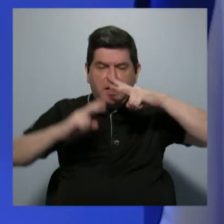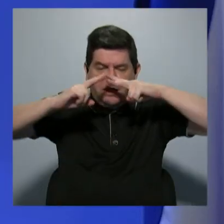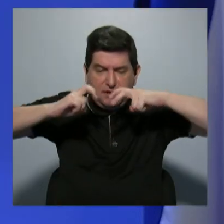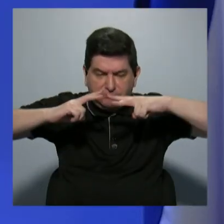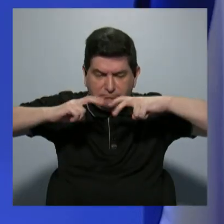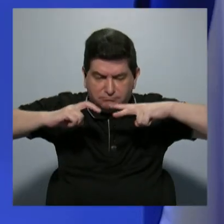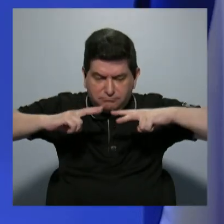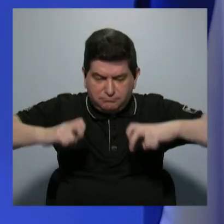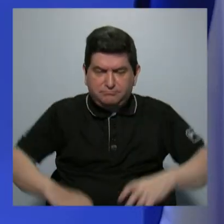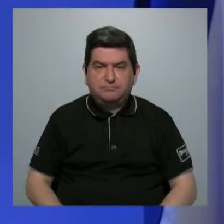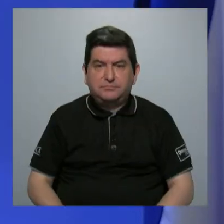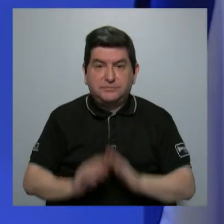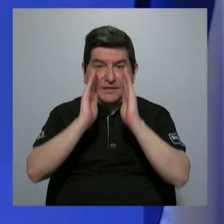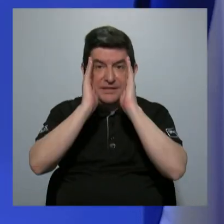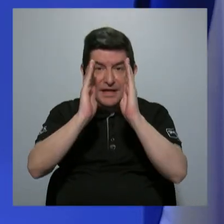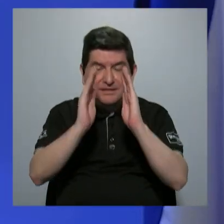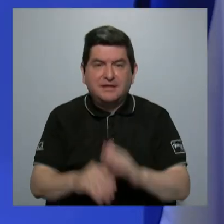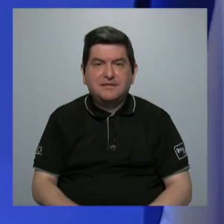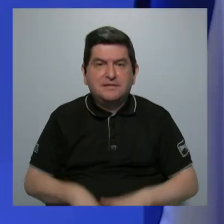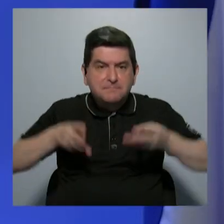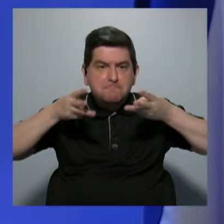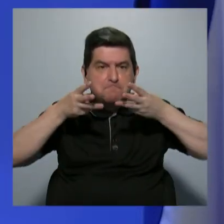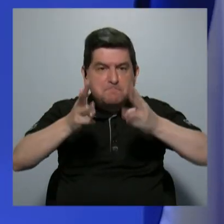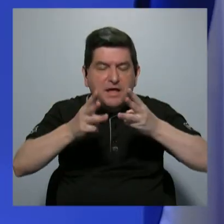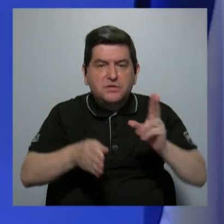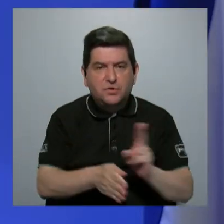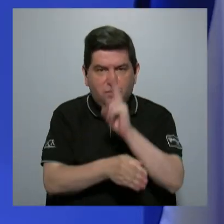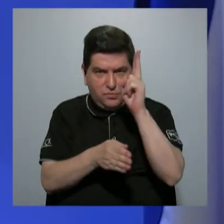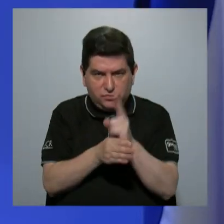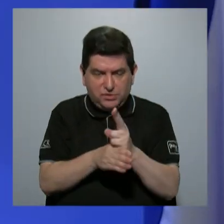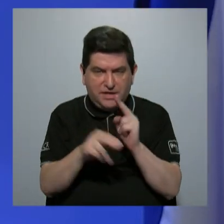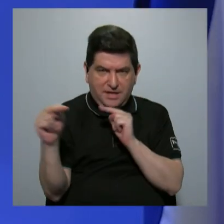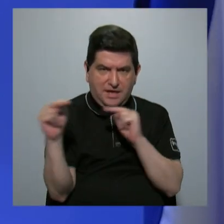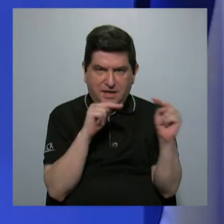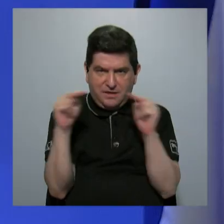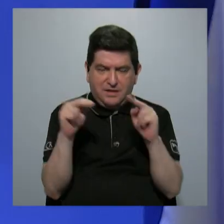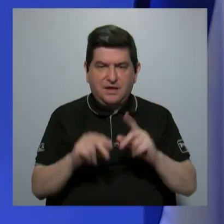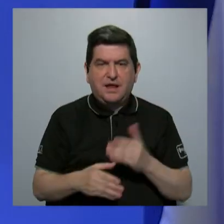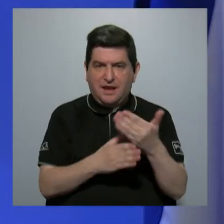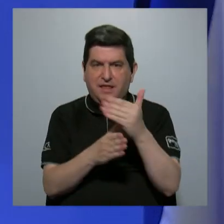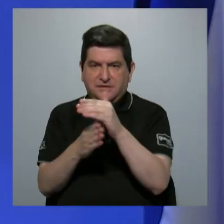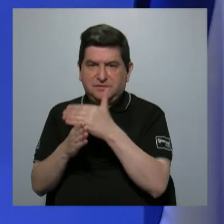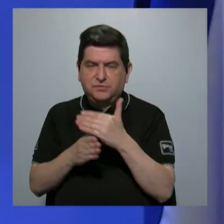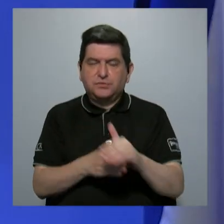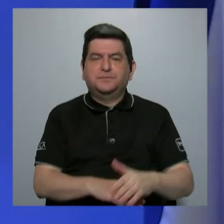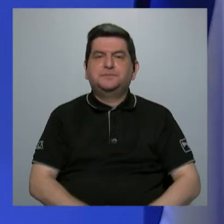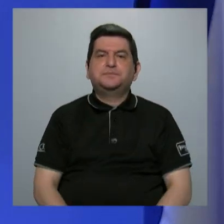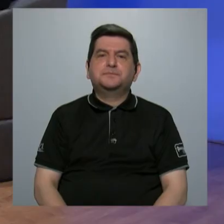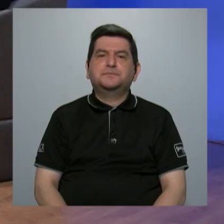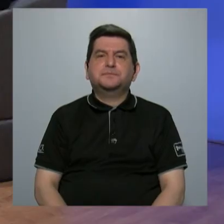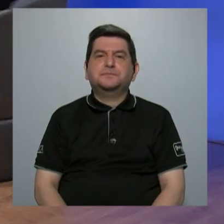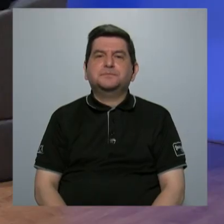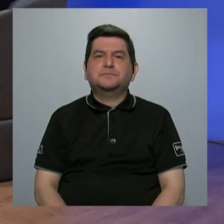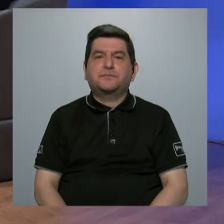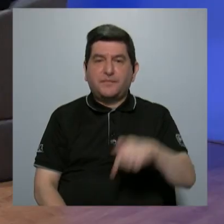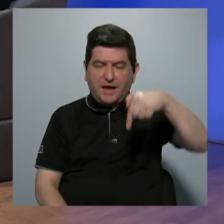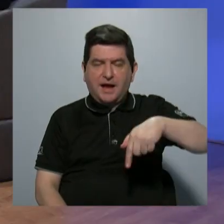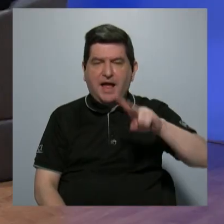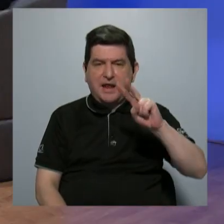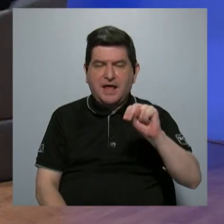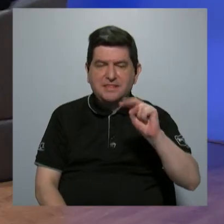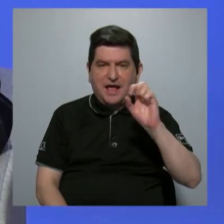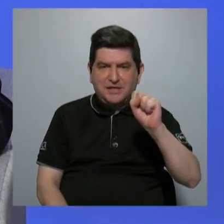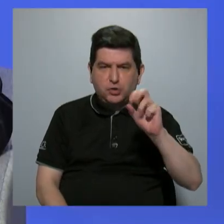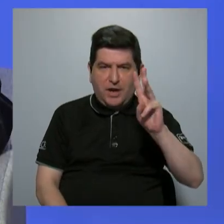revisamos con atención las metodologías que se emplean para negociar las distribuciones. Estamos con Natalia